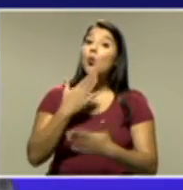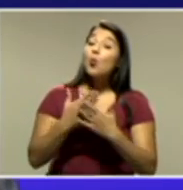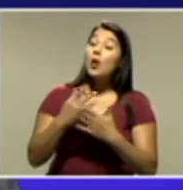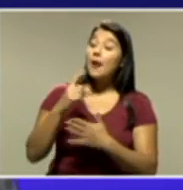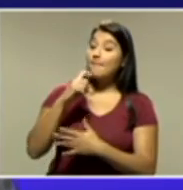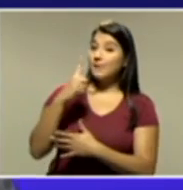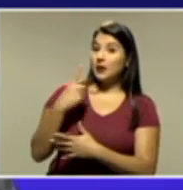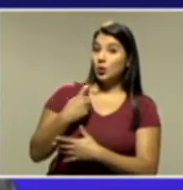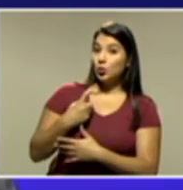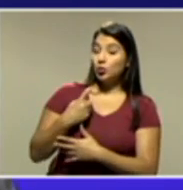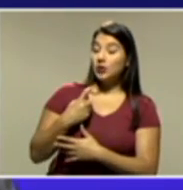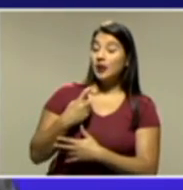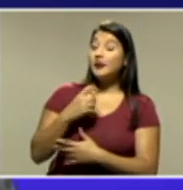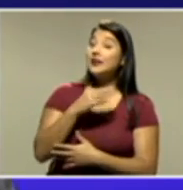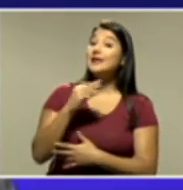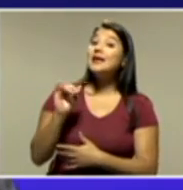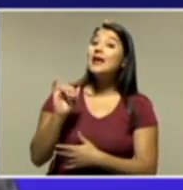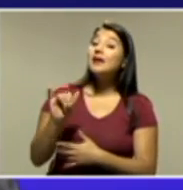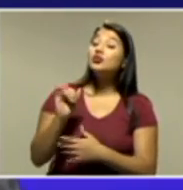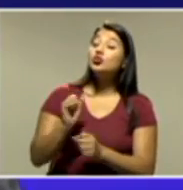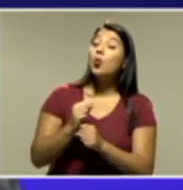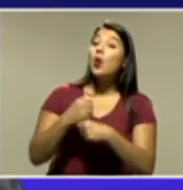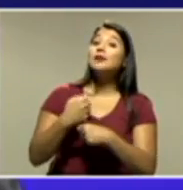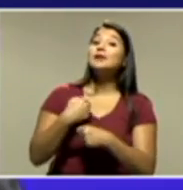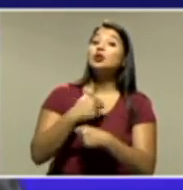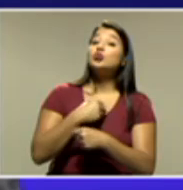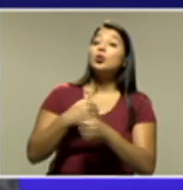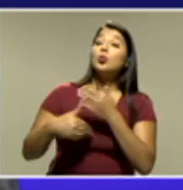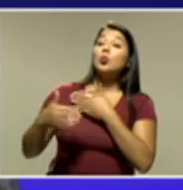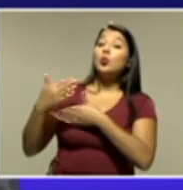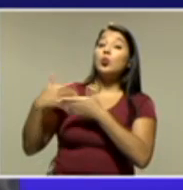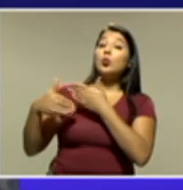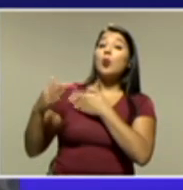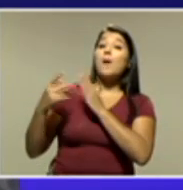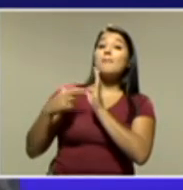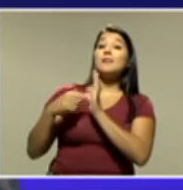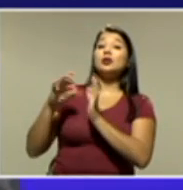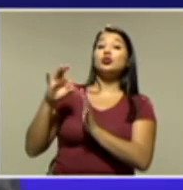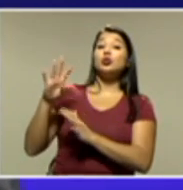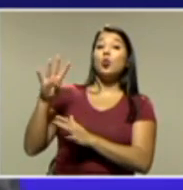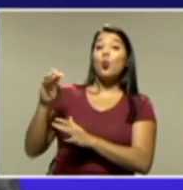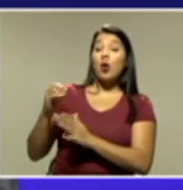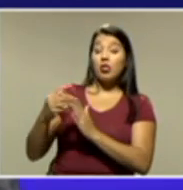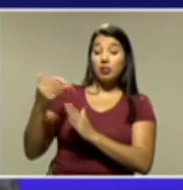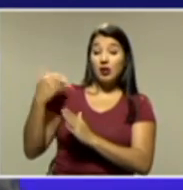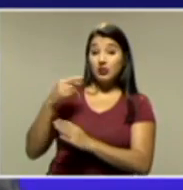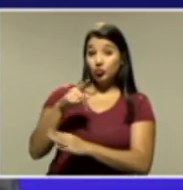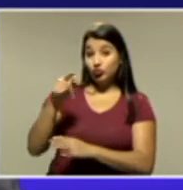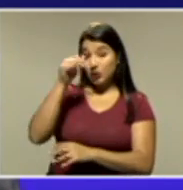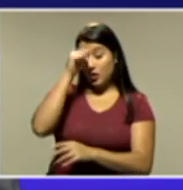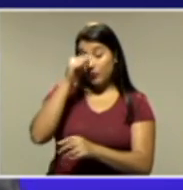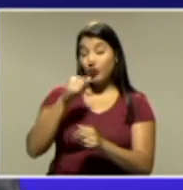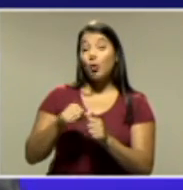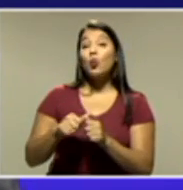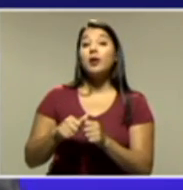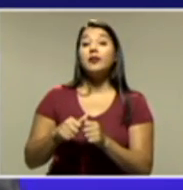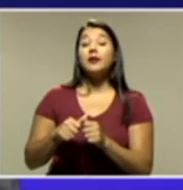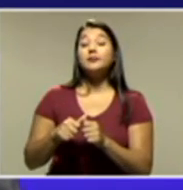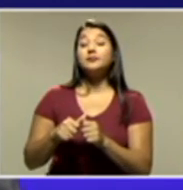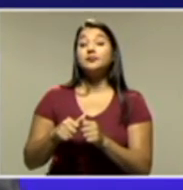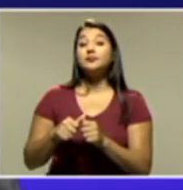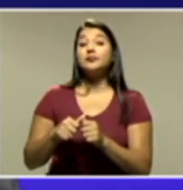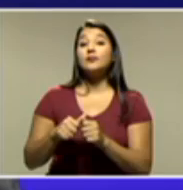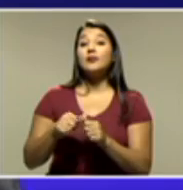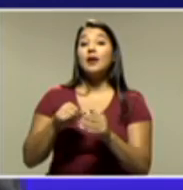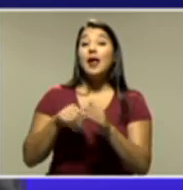pregunta y eso nos retrotrae a la década de los 40 del siglo pasado. Recordemos que en